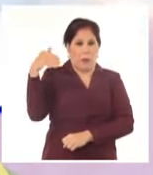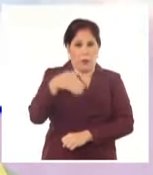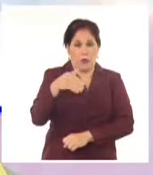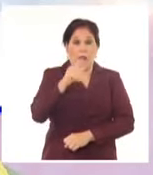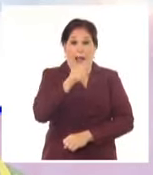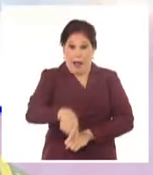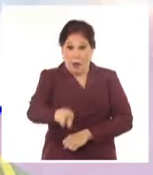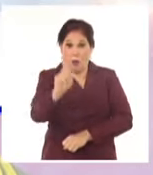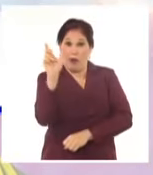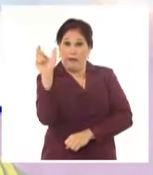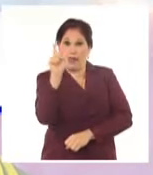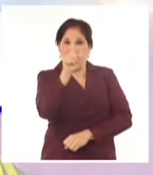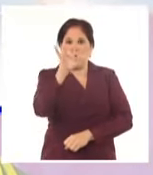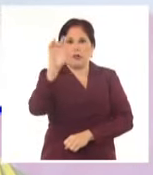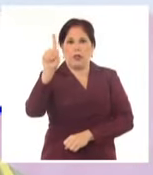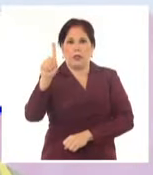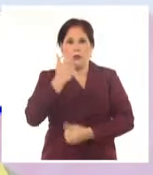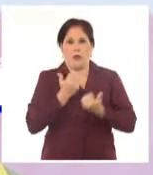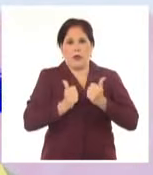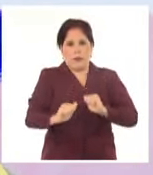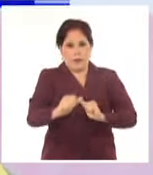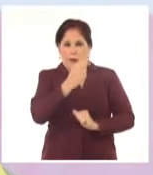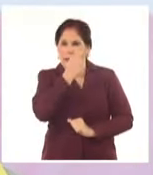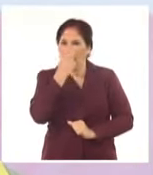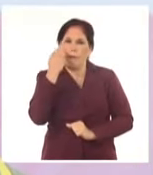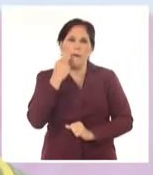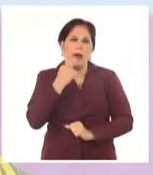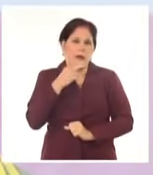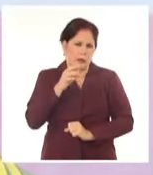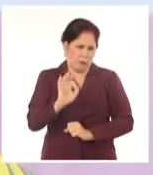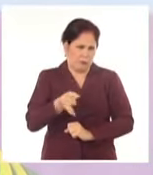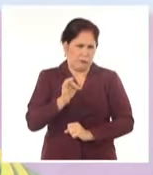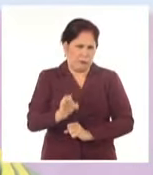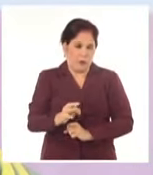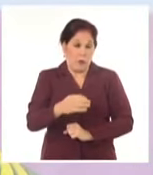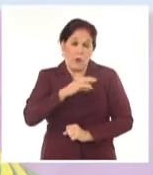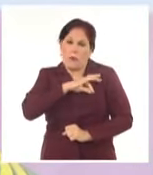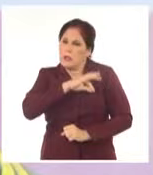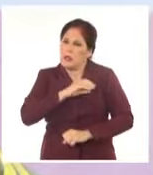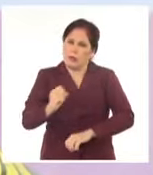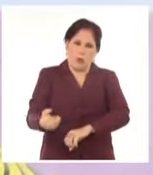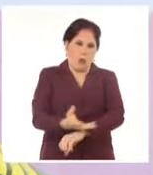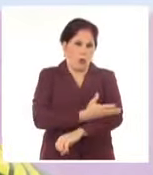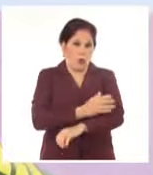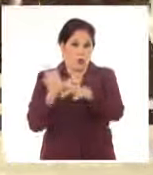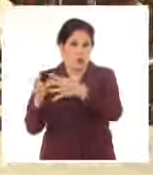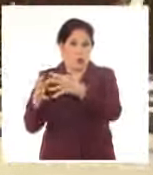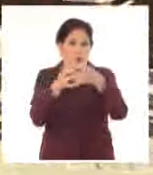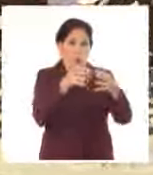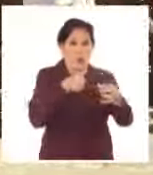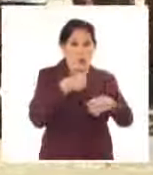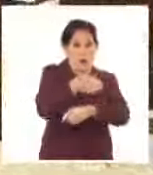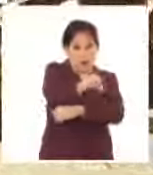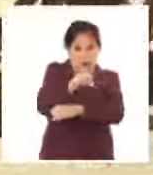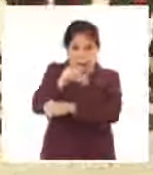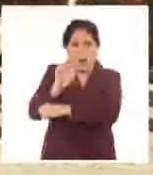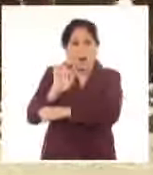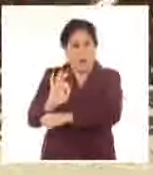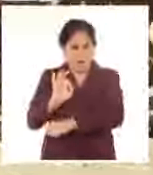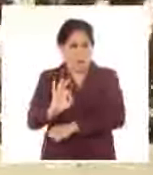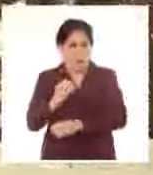del natalicio de nuestro apóstol José Martí. Y yo me siento muy orgulloso de estar aquí en este momento. Presentes